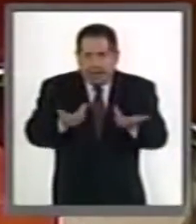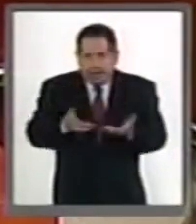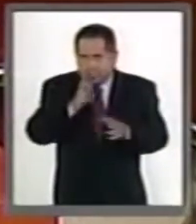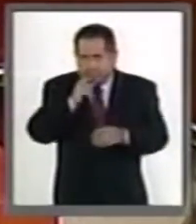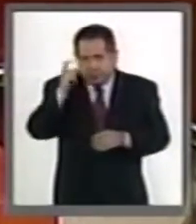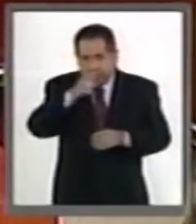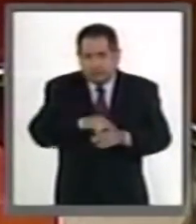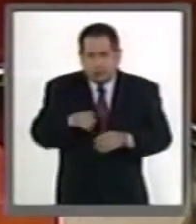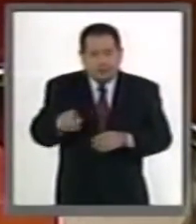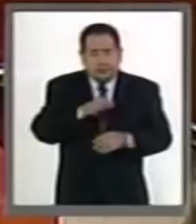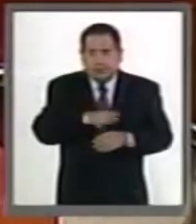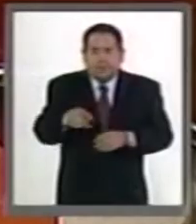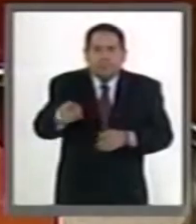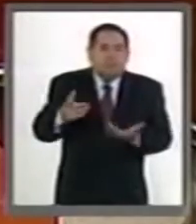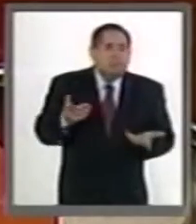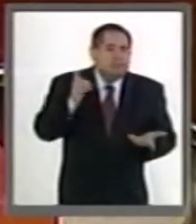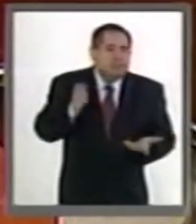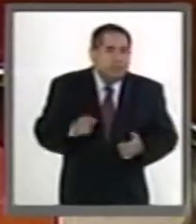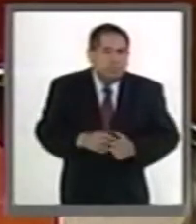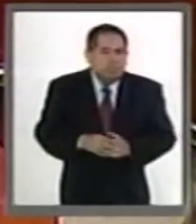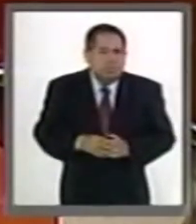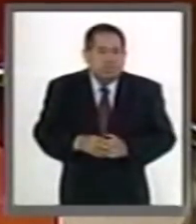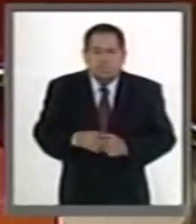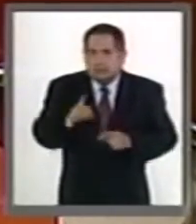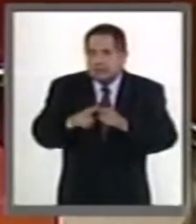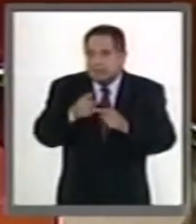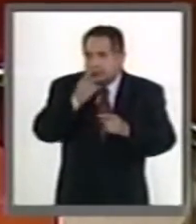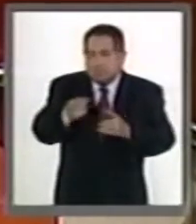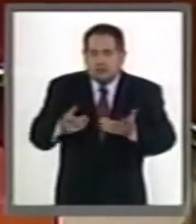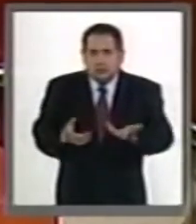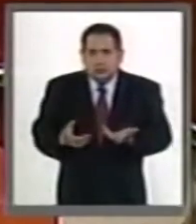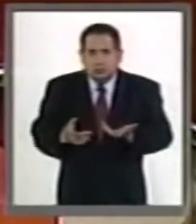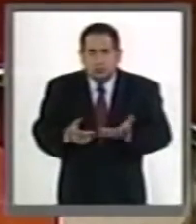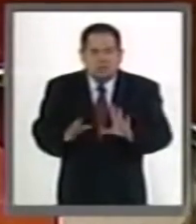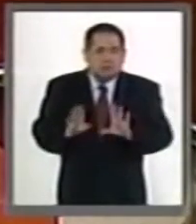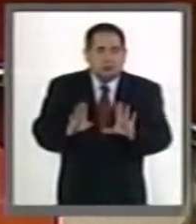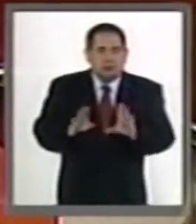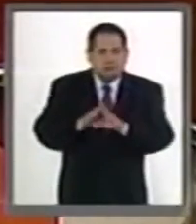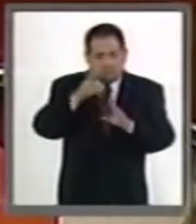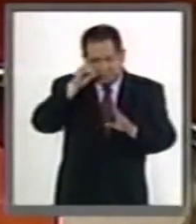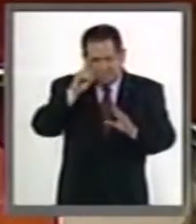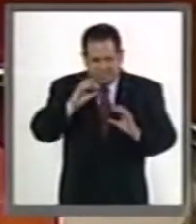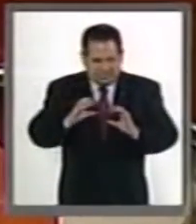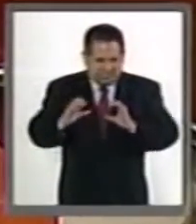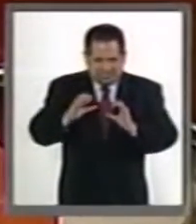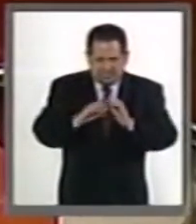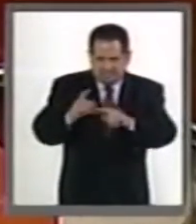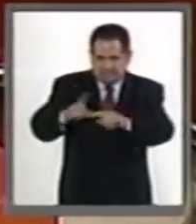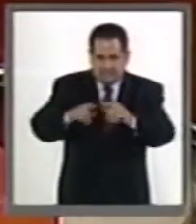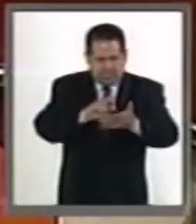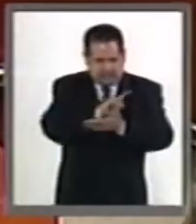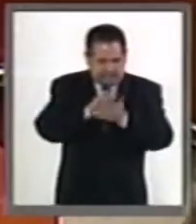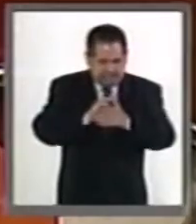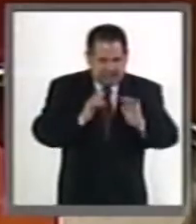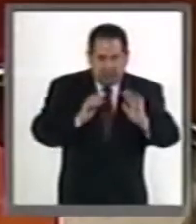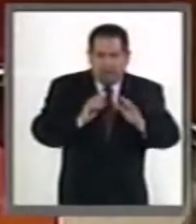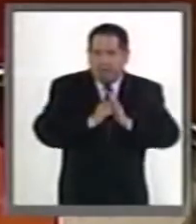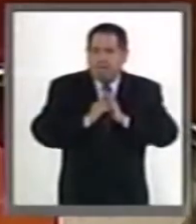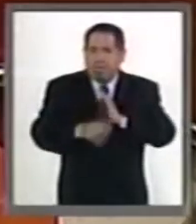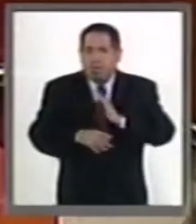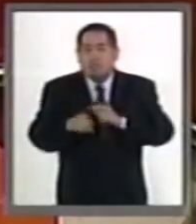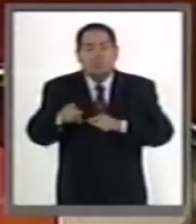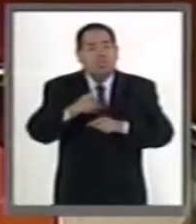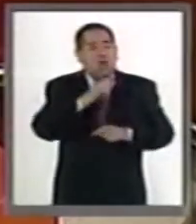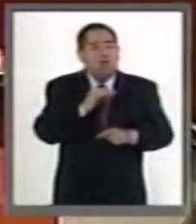la brillante solución ha sido quitar de una manera muy práctica, reformando la ley y quitarle la facultad